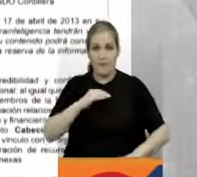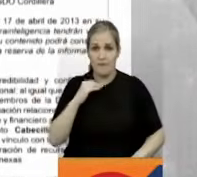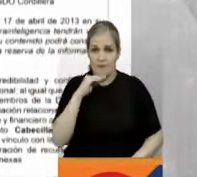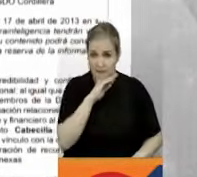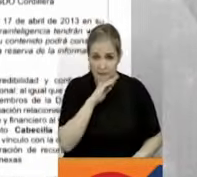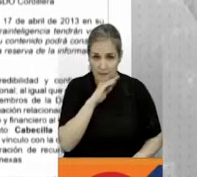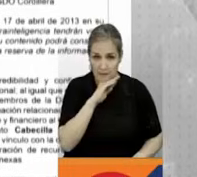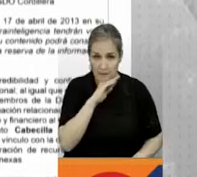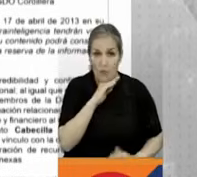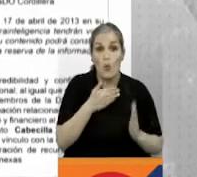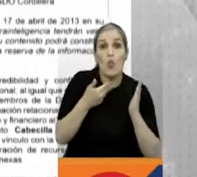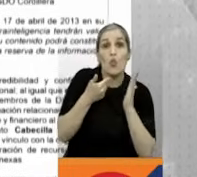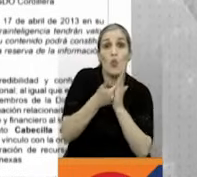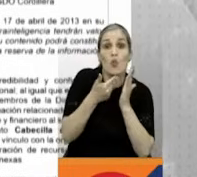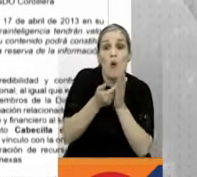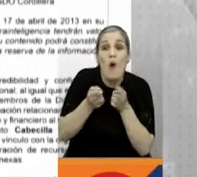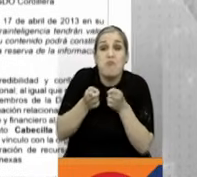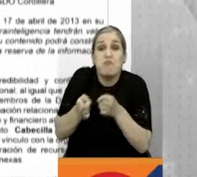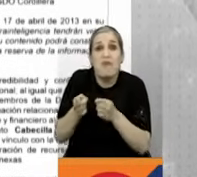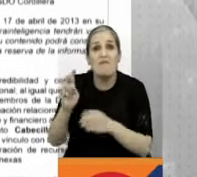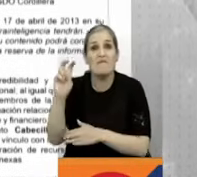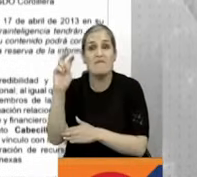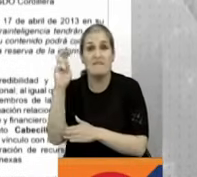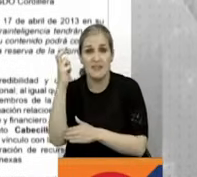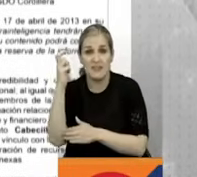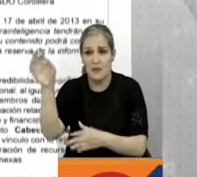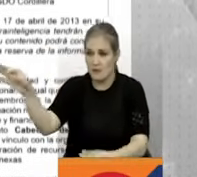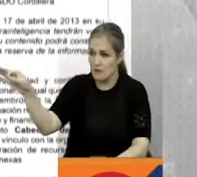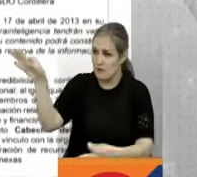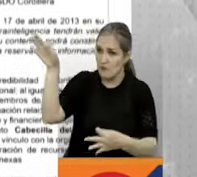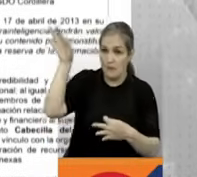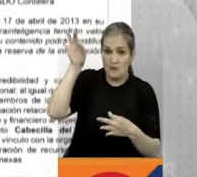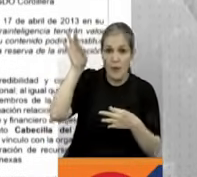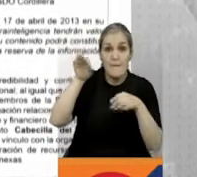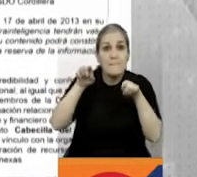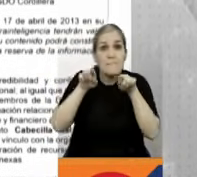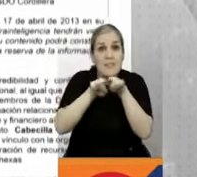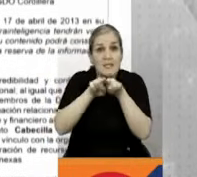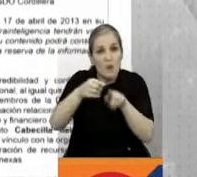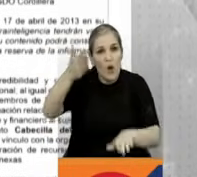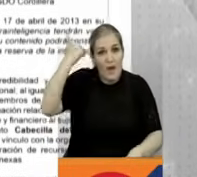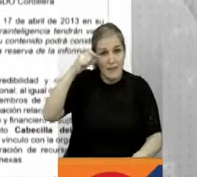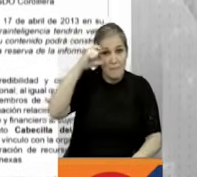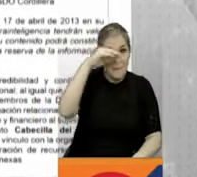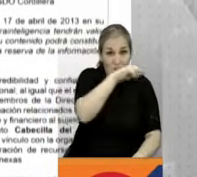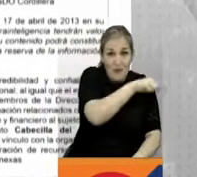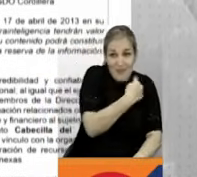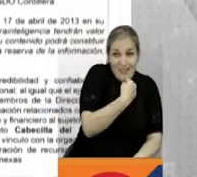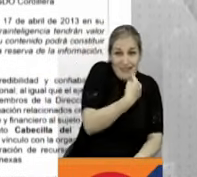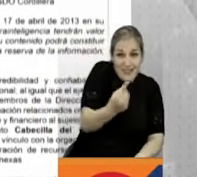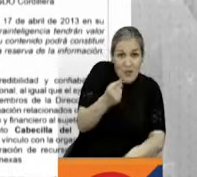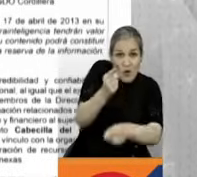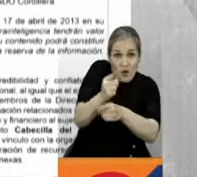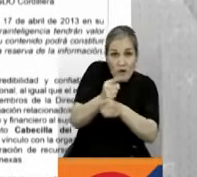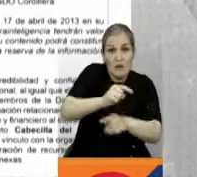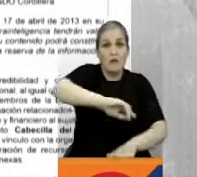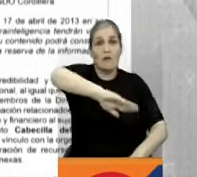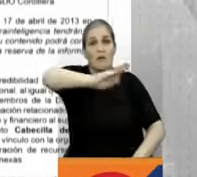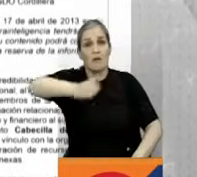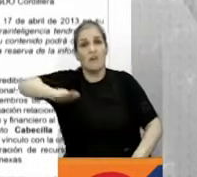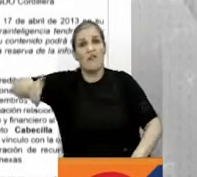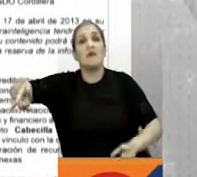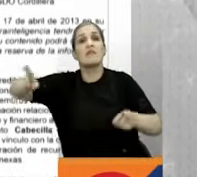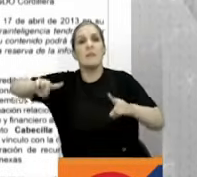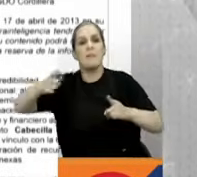Según el mismo documento de la Fiscalía, tal y como lo había señalado el entonces candidato Petro, La Cordillera también monopoliza otras